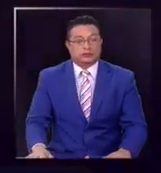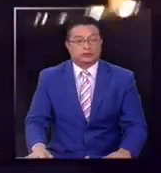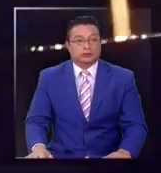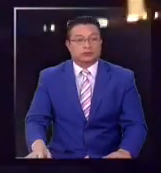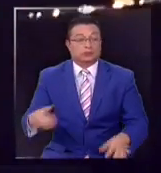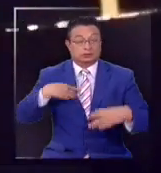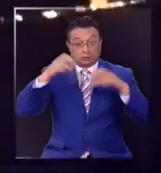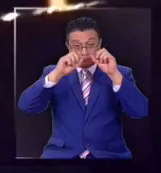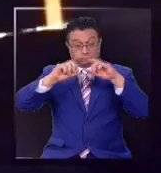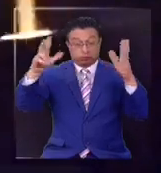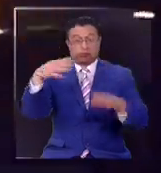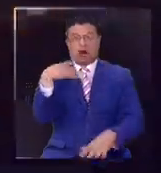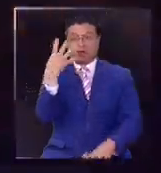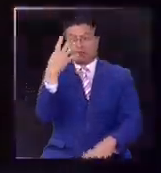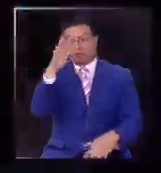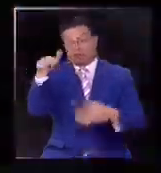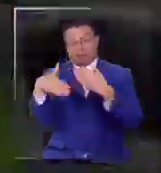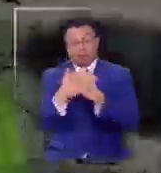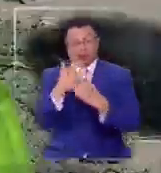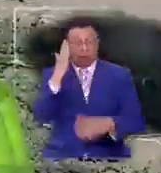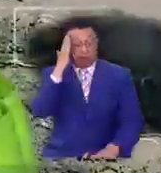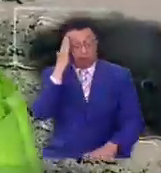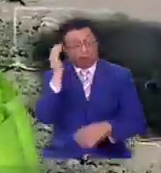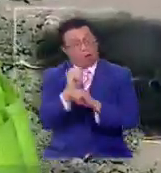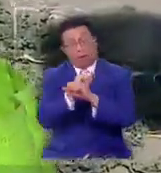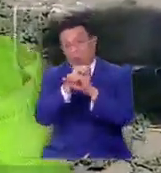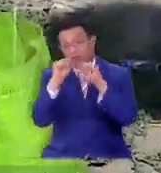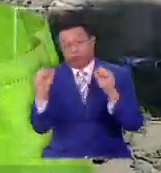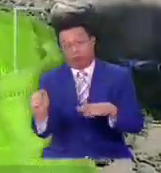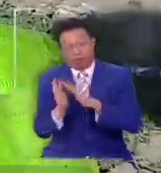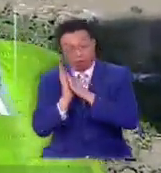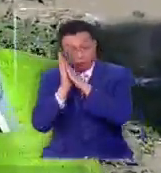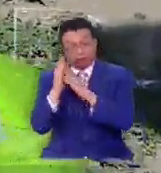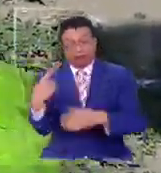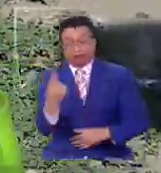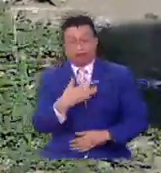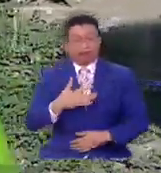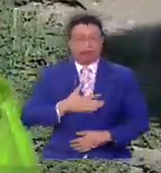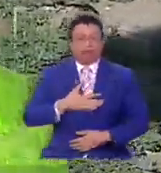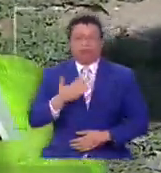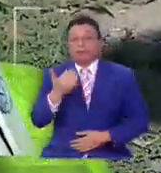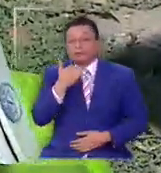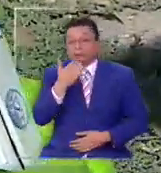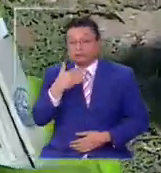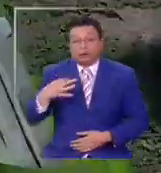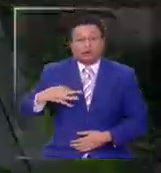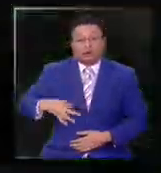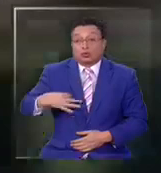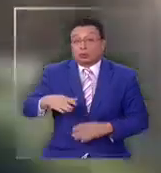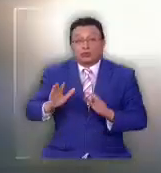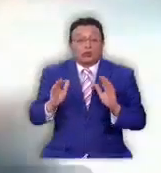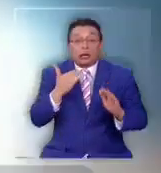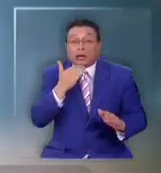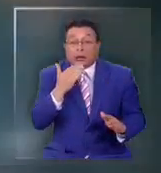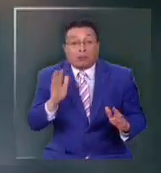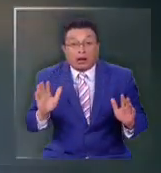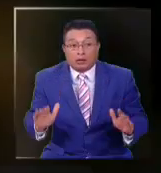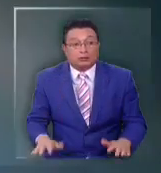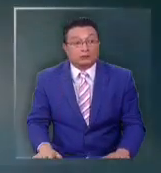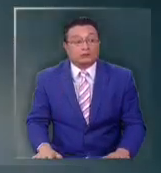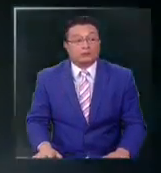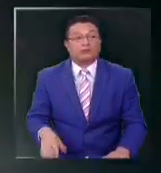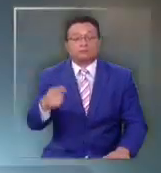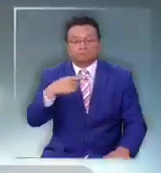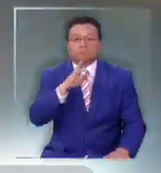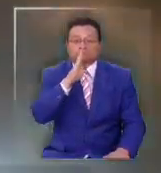Yo me desperté a las 4 de la mañana y no llamo a mi mamá. No se puede hacer nada, porque nosotros somos simples ciudadanos, ¿no? La resignación es lo